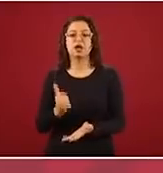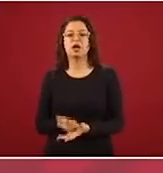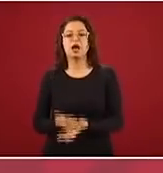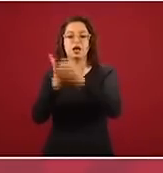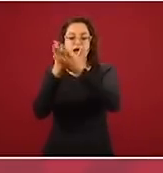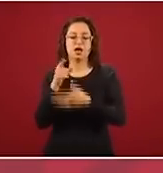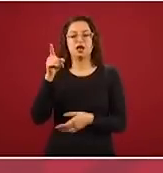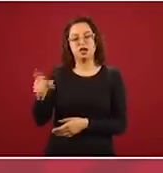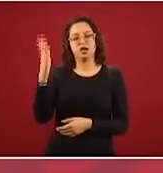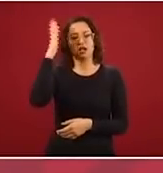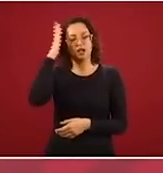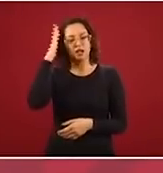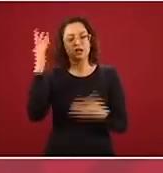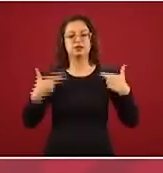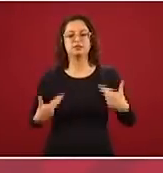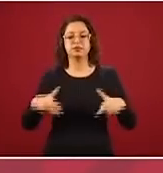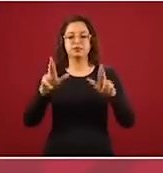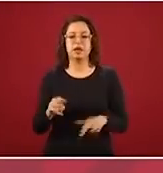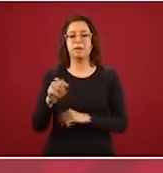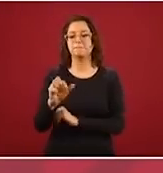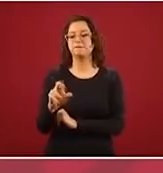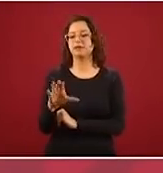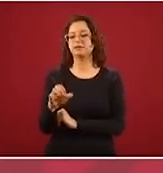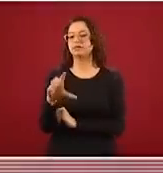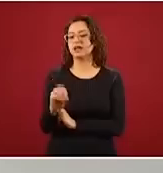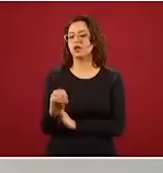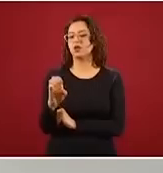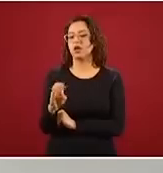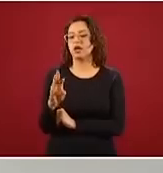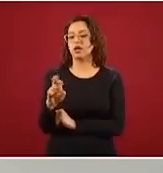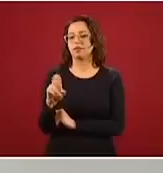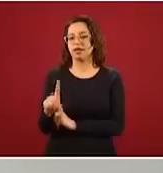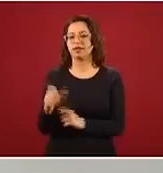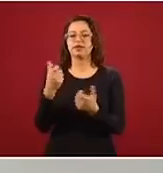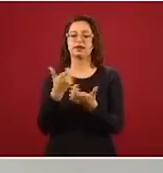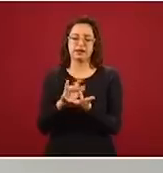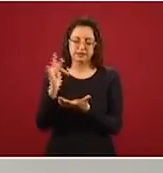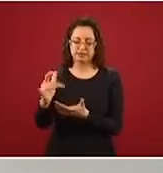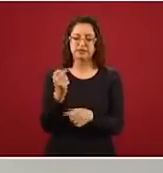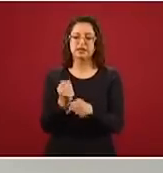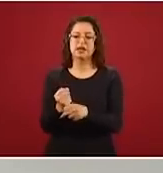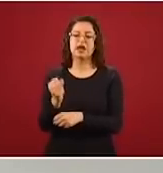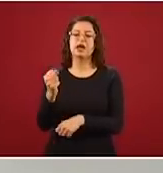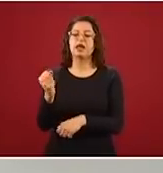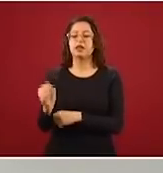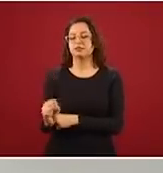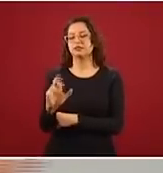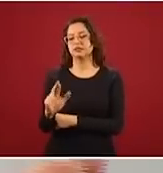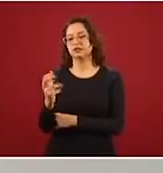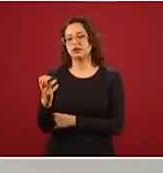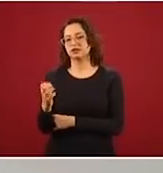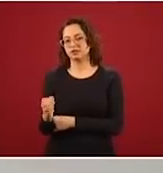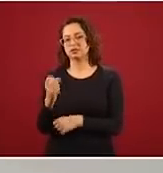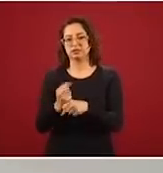al canciller Marcelo Ebrard y a todo el grupo de la Secretaría de Relaciones Exteriores, que en coordinación con la Secretaría de Salud